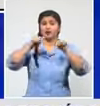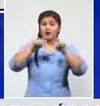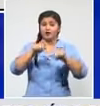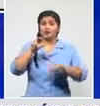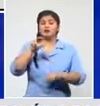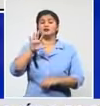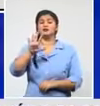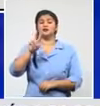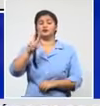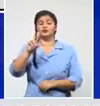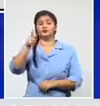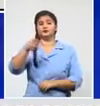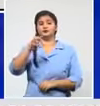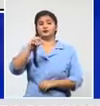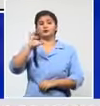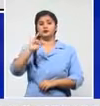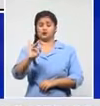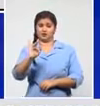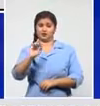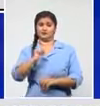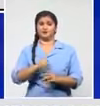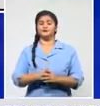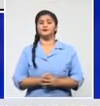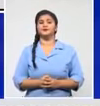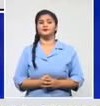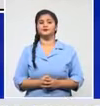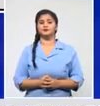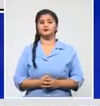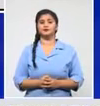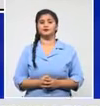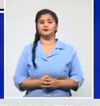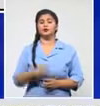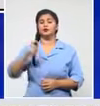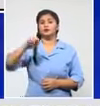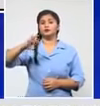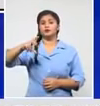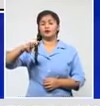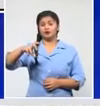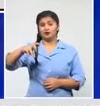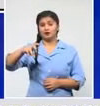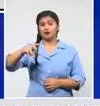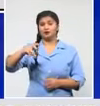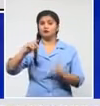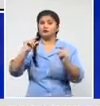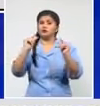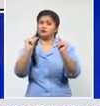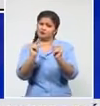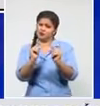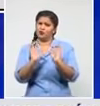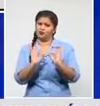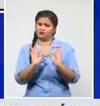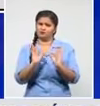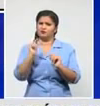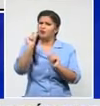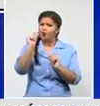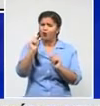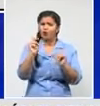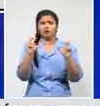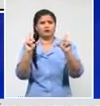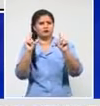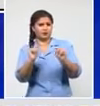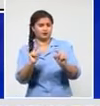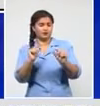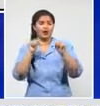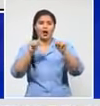52,07 por 100.000 habitantes. Pinar del Río ha disminuido la transmisión, se hacen